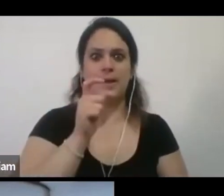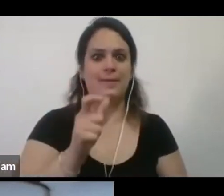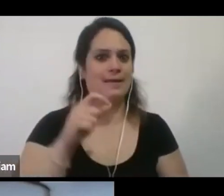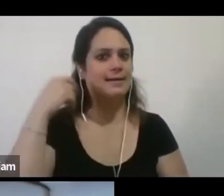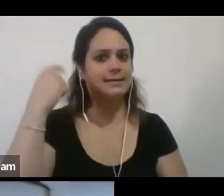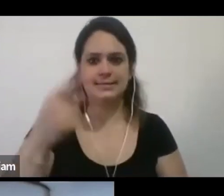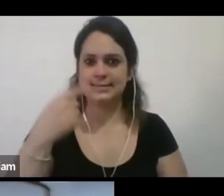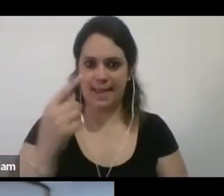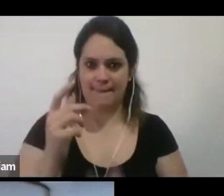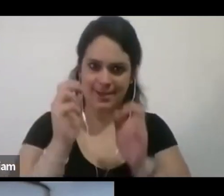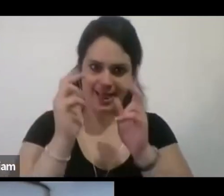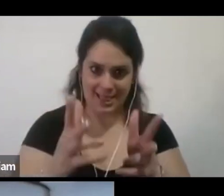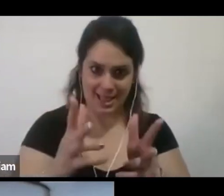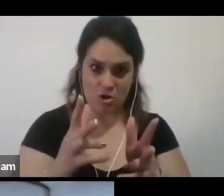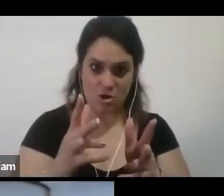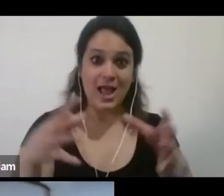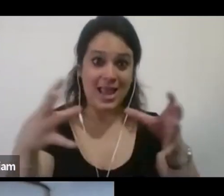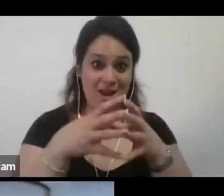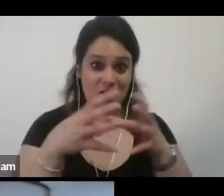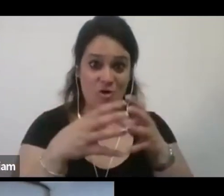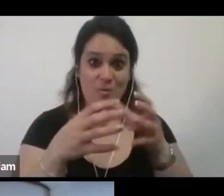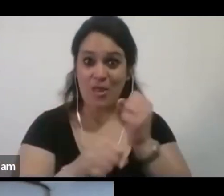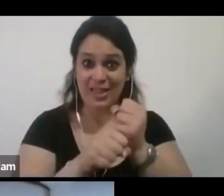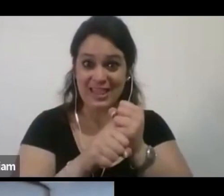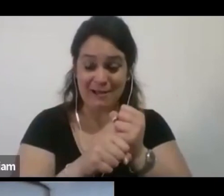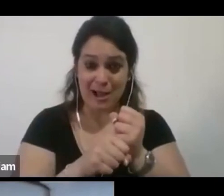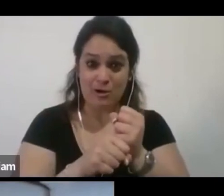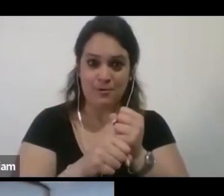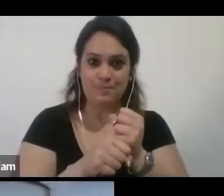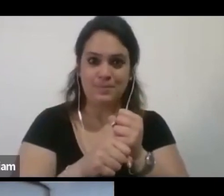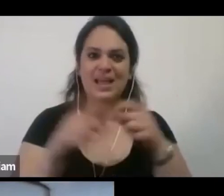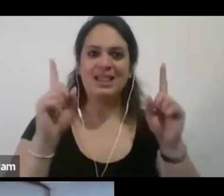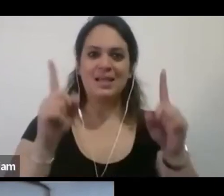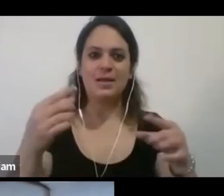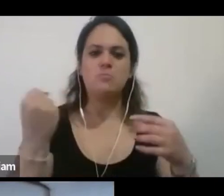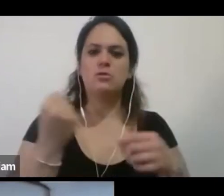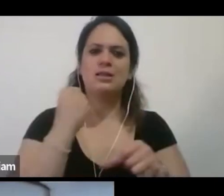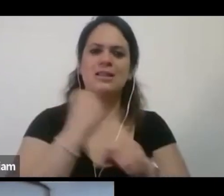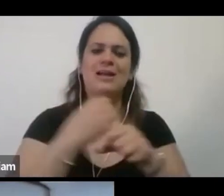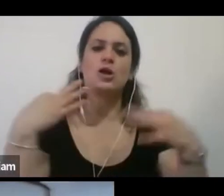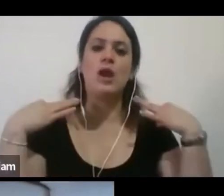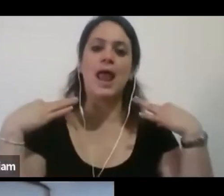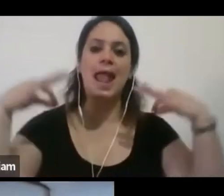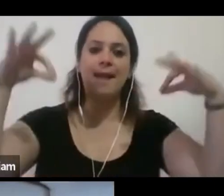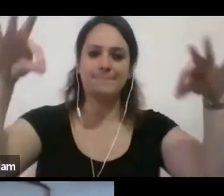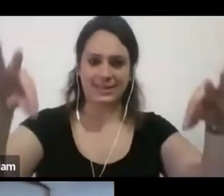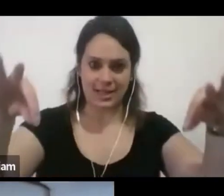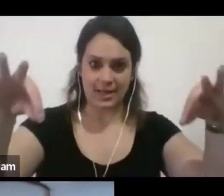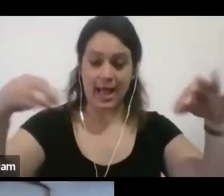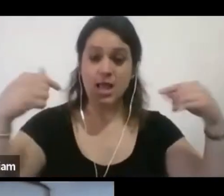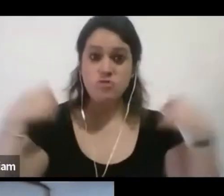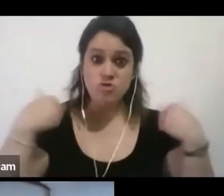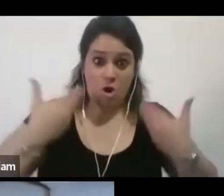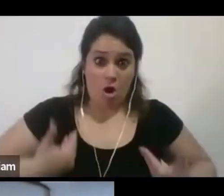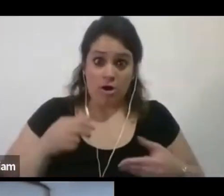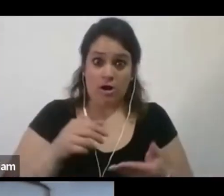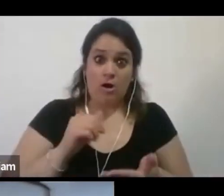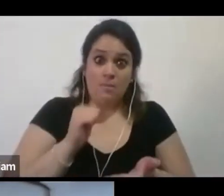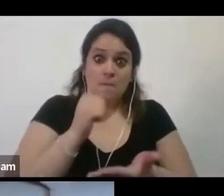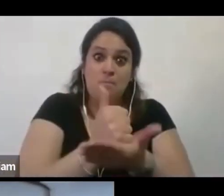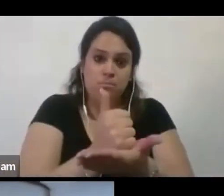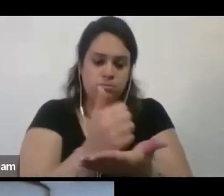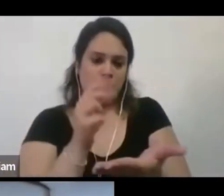siempre ocupo en los grupos de trabajo, empatía, que es ponerse en el lugar de la